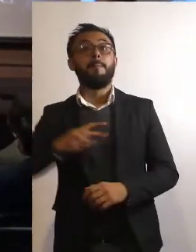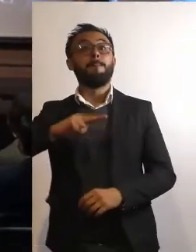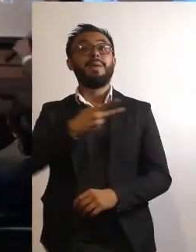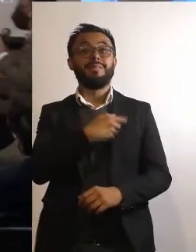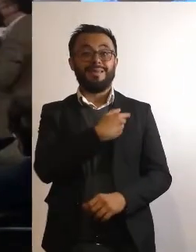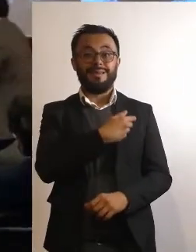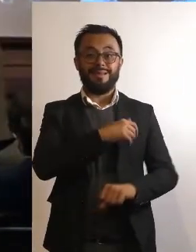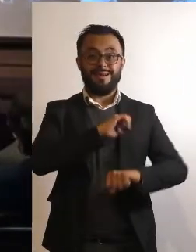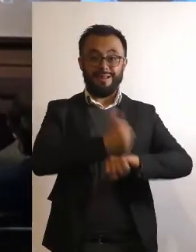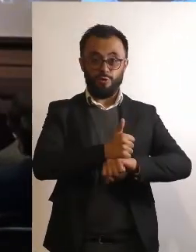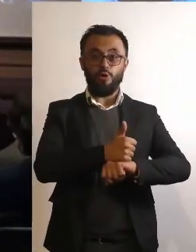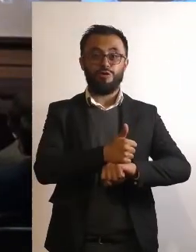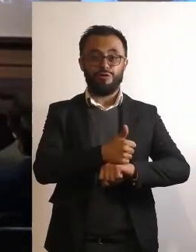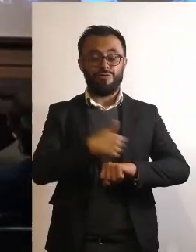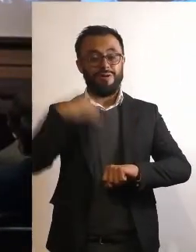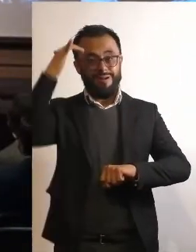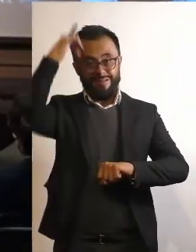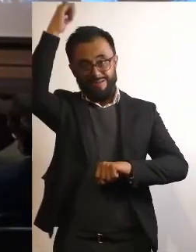Bueno, buenos días a todos.